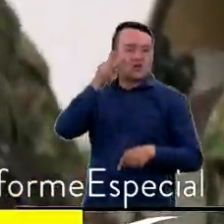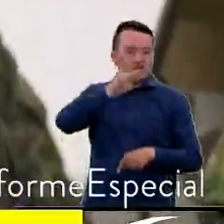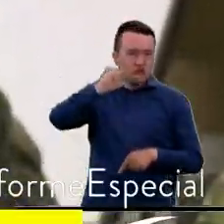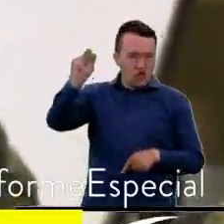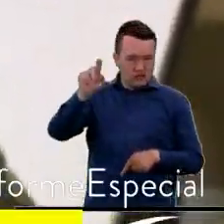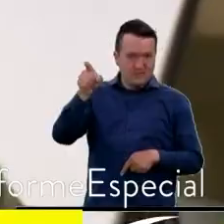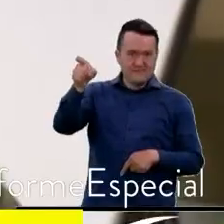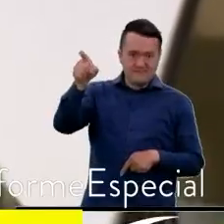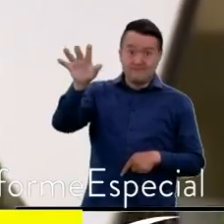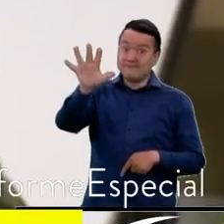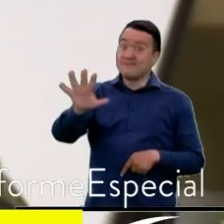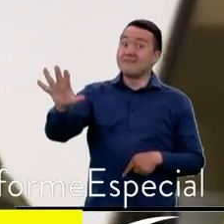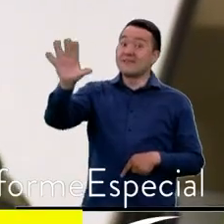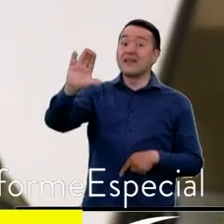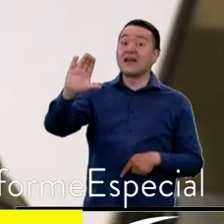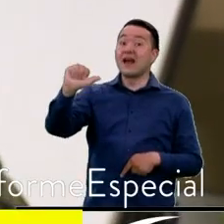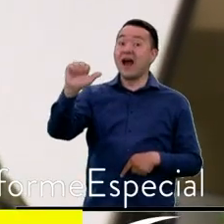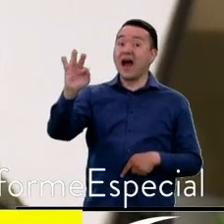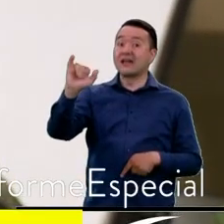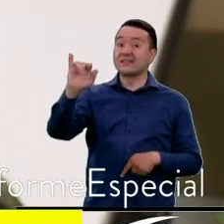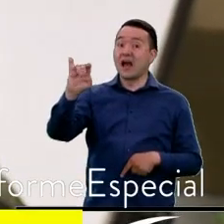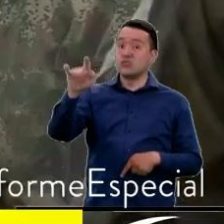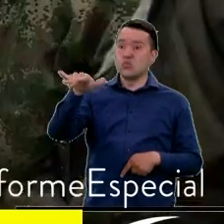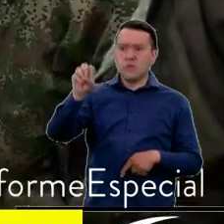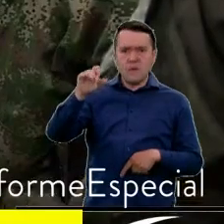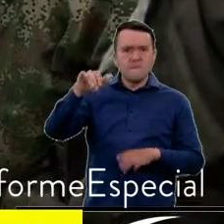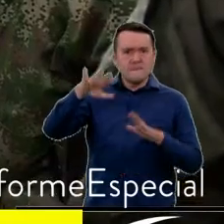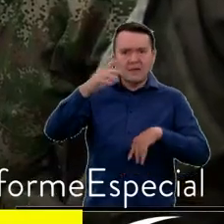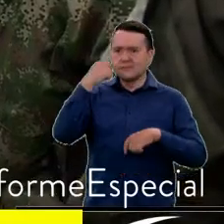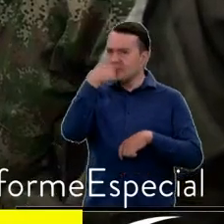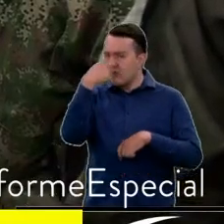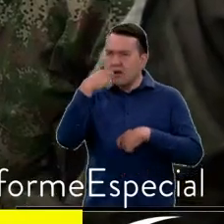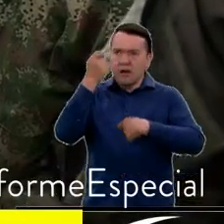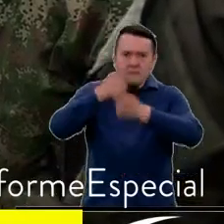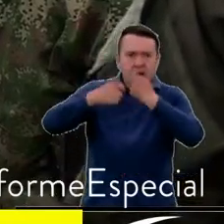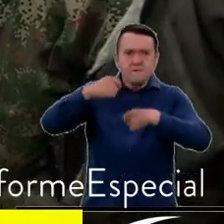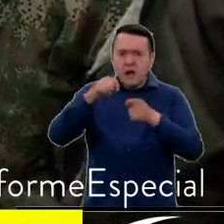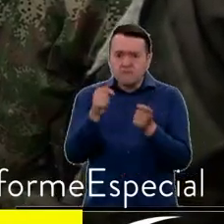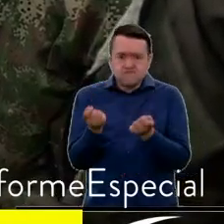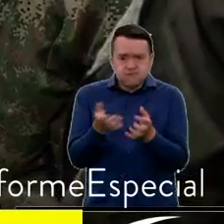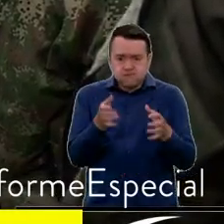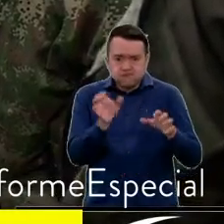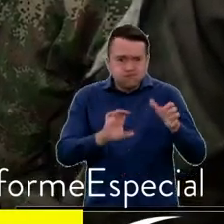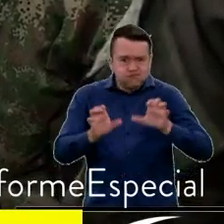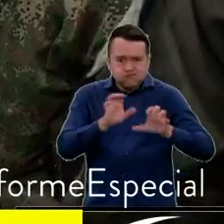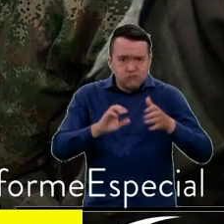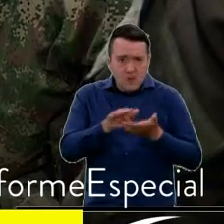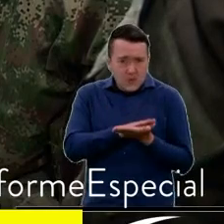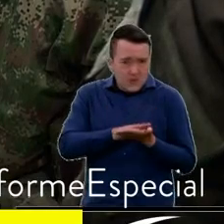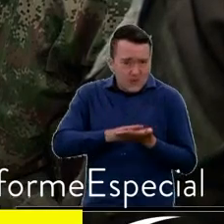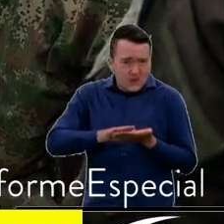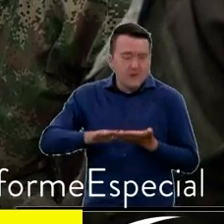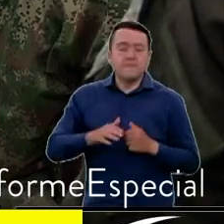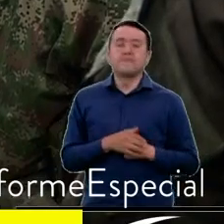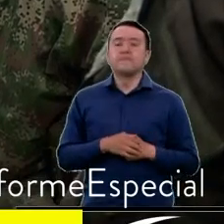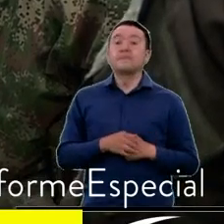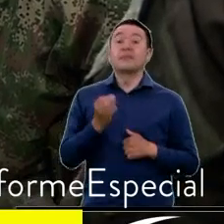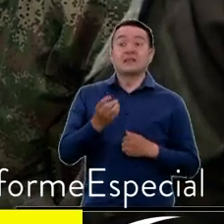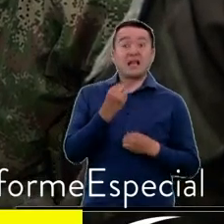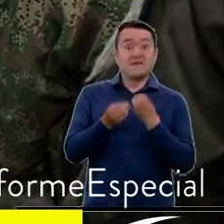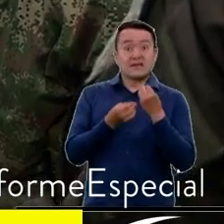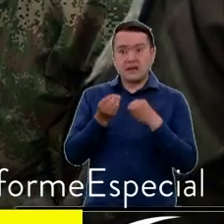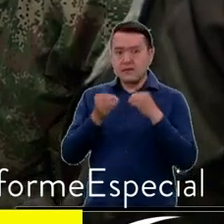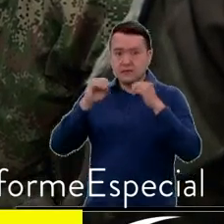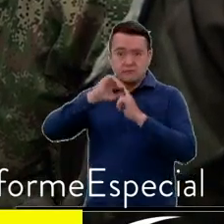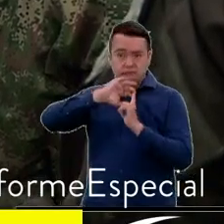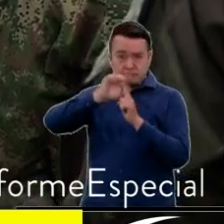una de las regiones más impactadas por el narcotráfico y los cultivos ilícitos. Vamos a iniciar un movimiento de infiltración